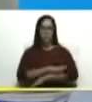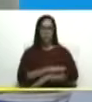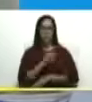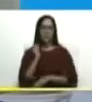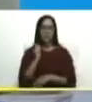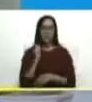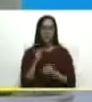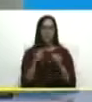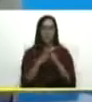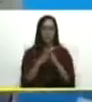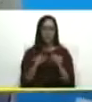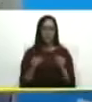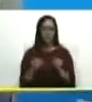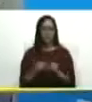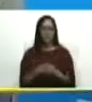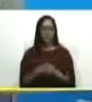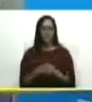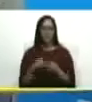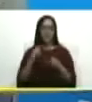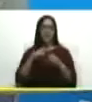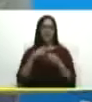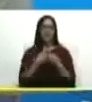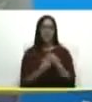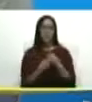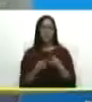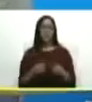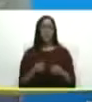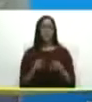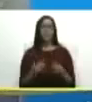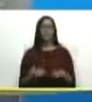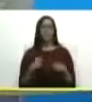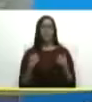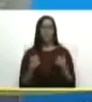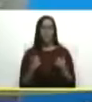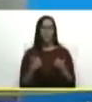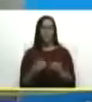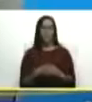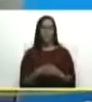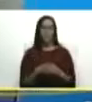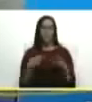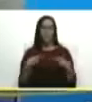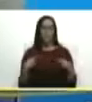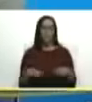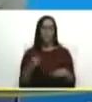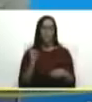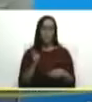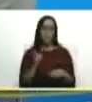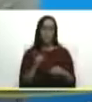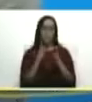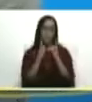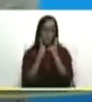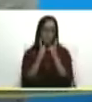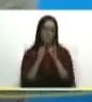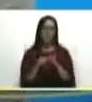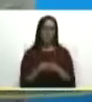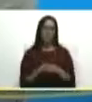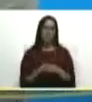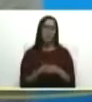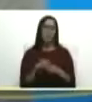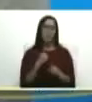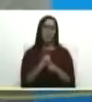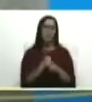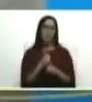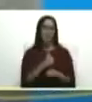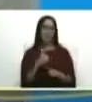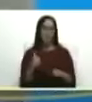y todas de articular y ser mucho más eficiente en el uso de los recursos, debo confesar que el trabajo con cada alcaldía, con cada